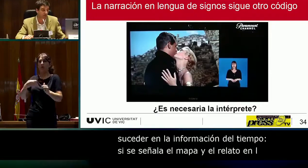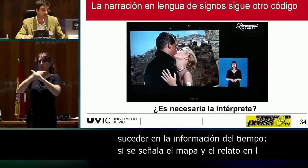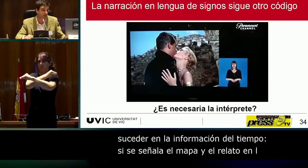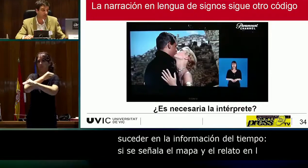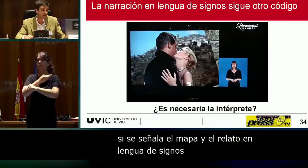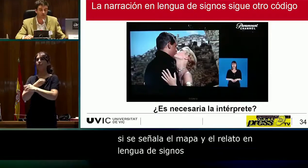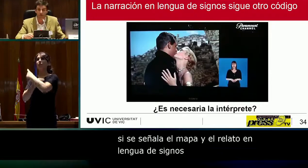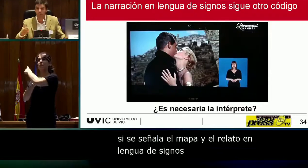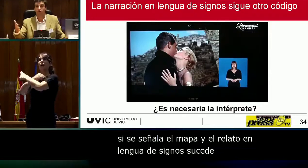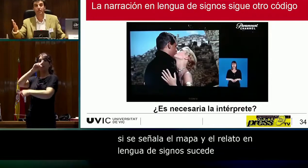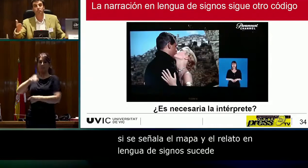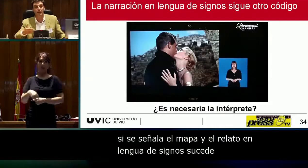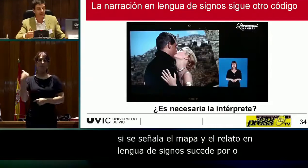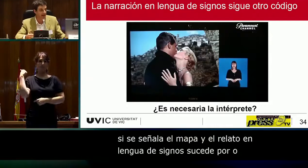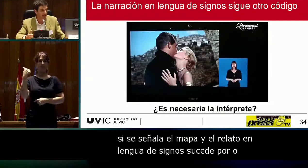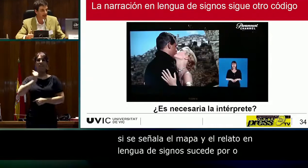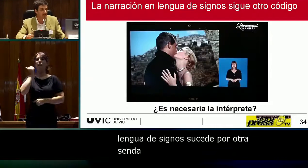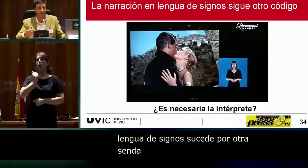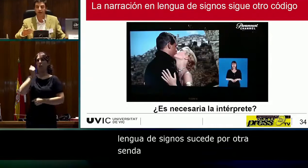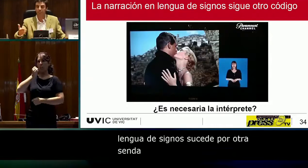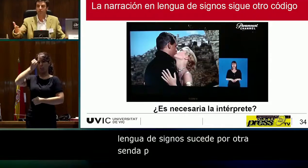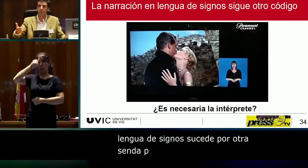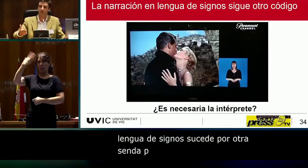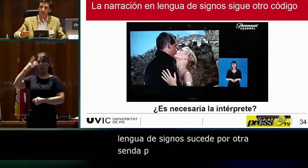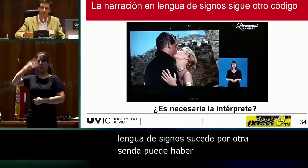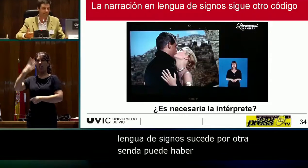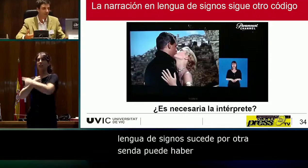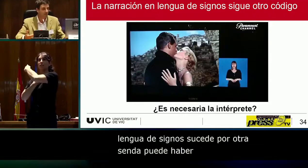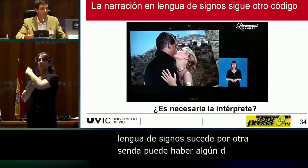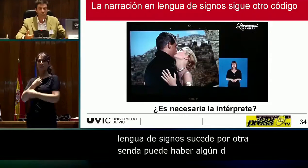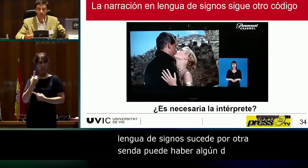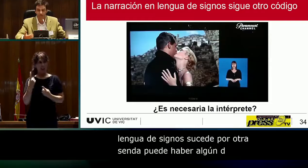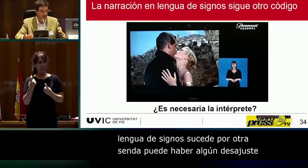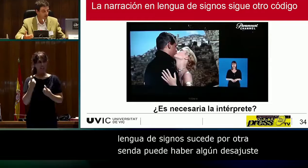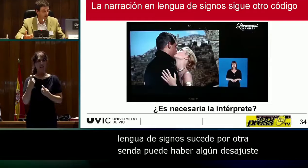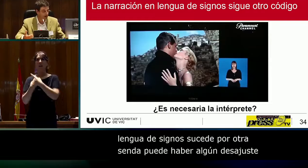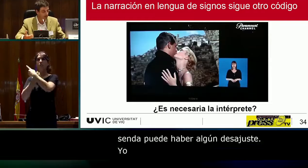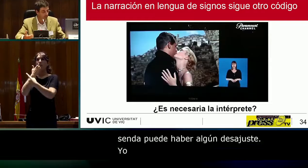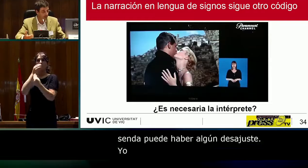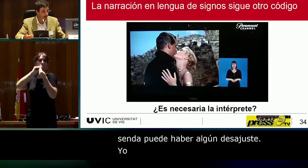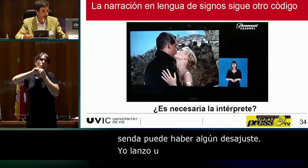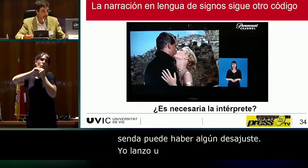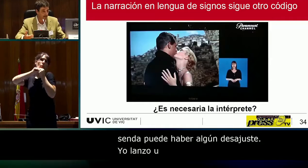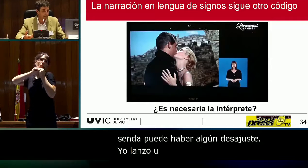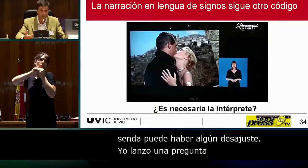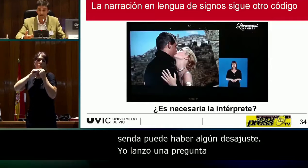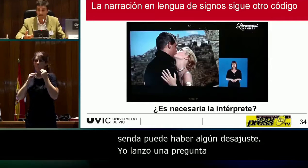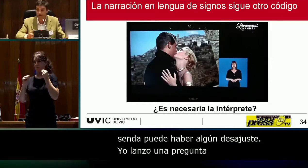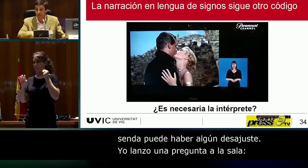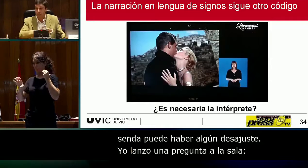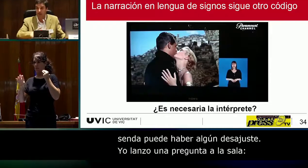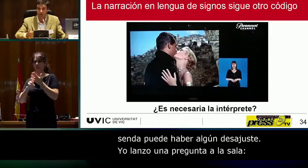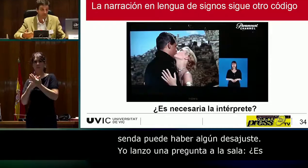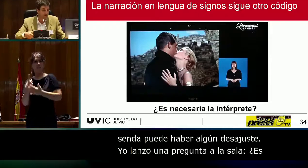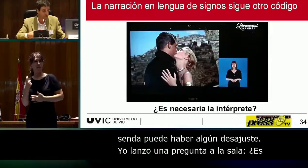en ficción. Yo lanzo una pregunta a la sala. ¿Es necesario poner un intérprete cuando se está besando una pareja? En este